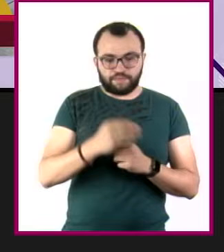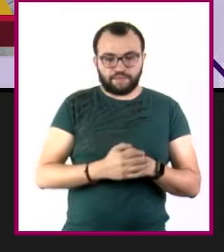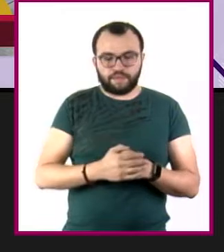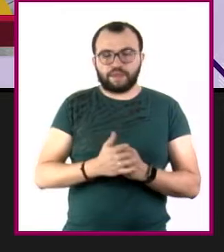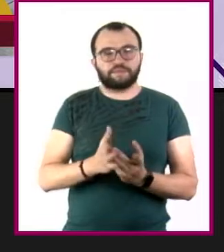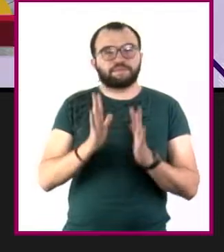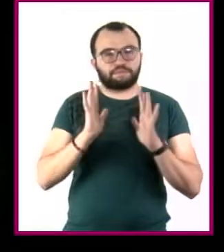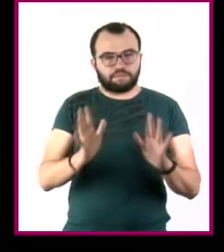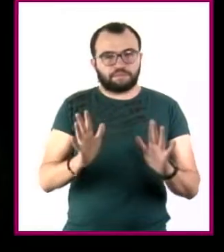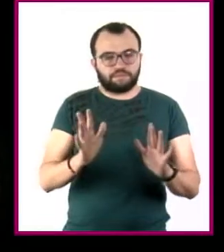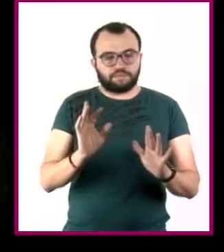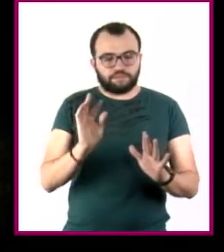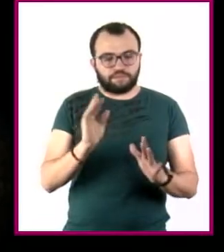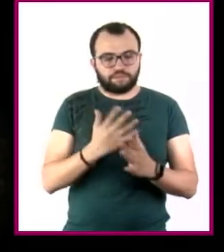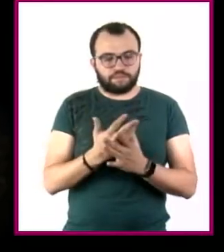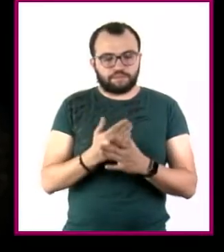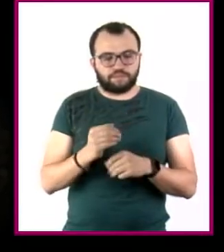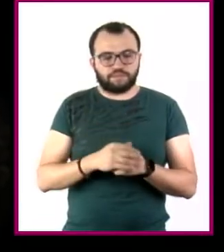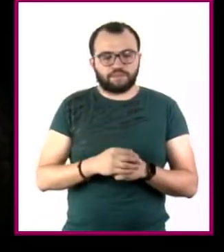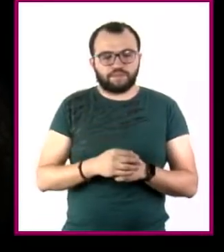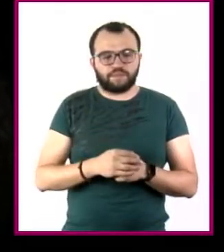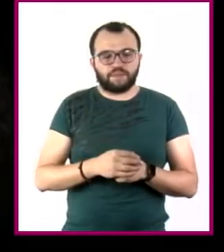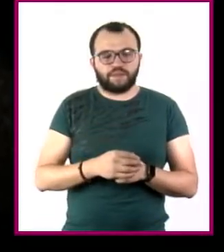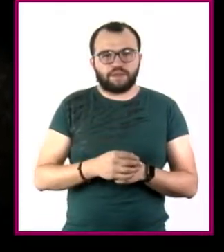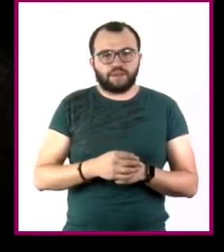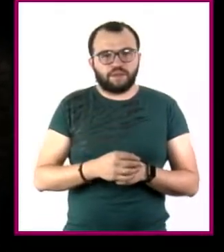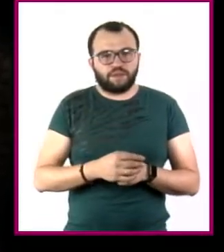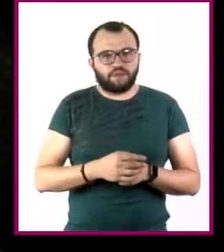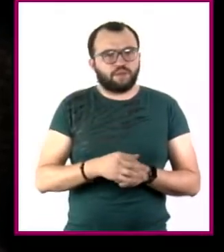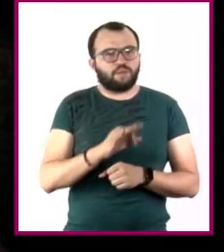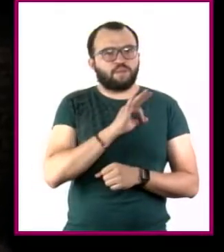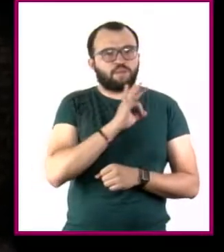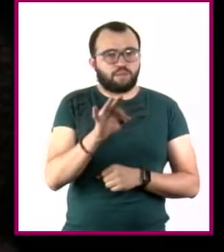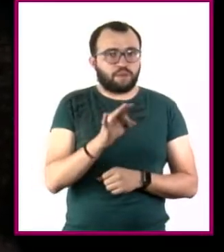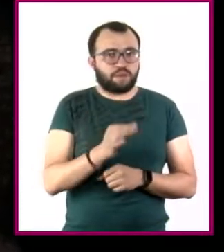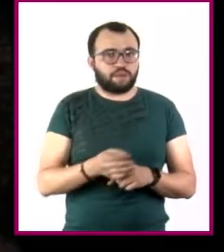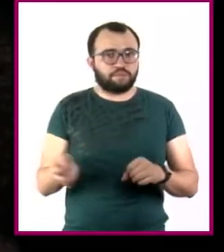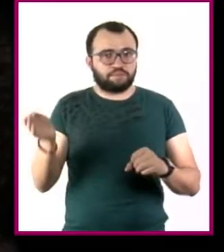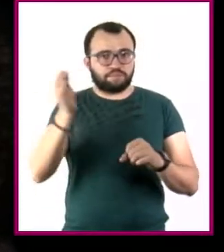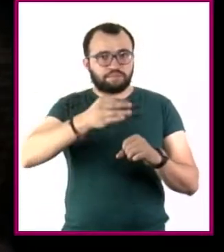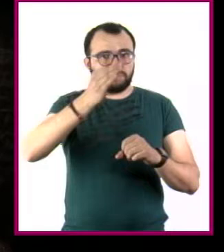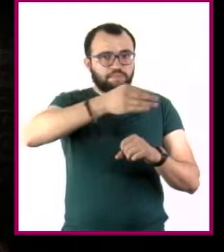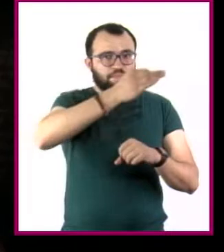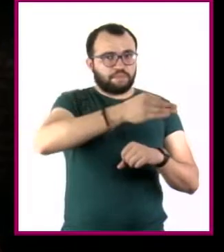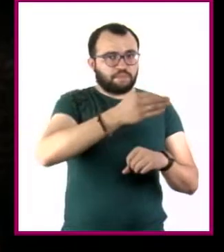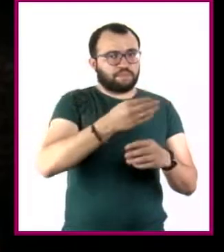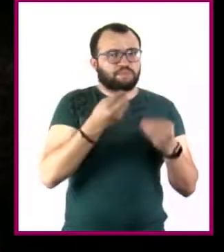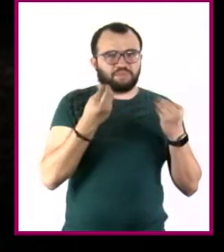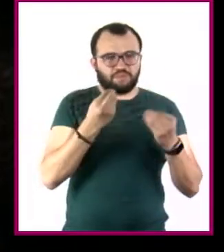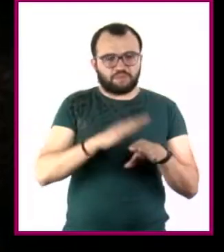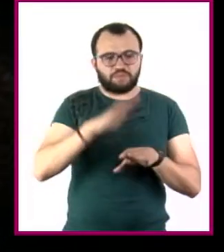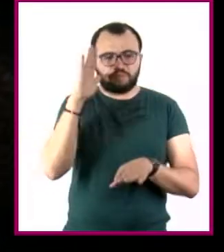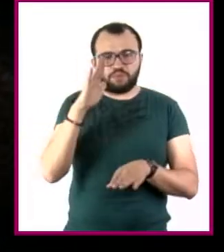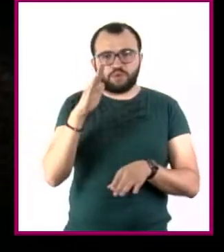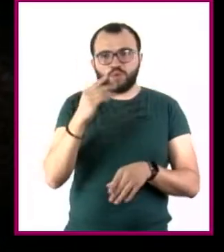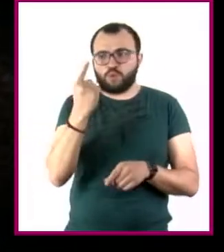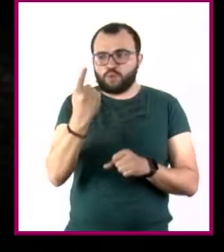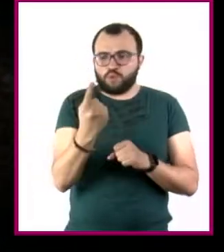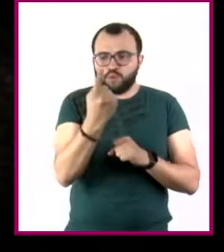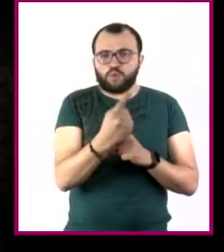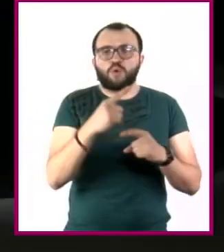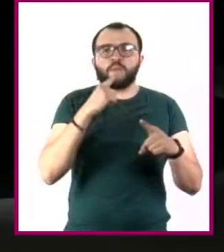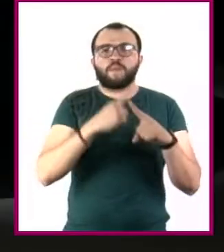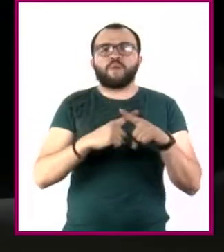Detengámonos aquí. Pero podríamos poner muchísimos alfileres en la almohadilla, uno por cada propiedad